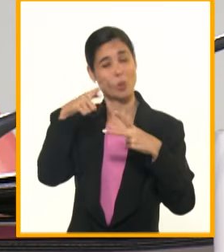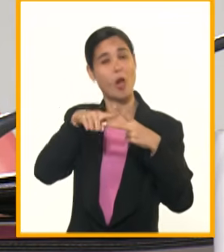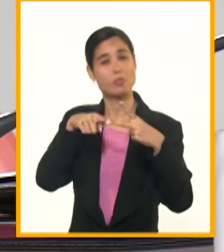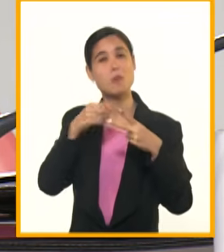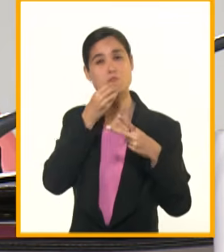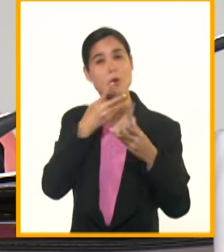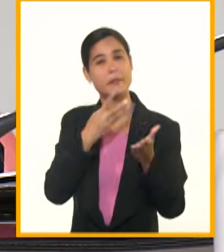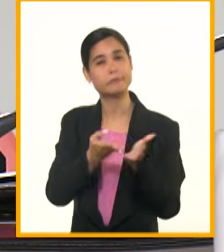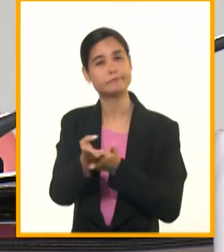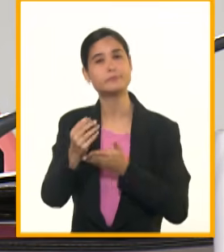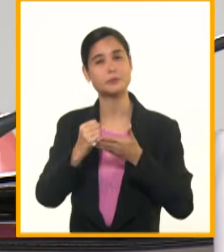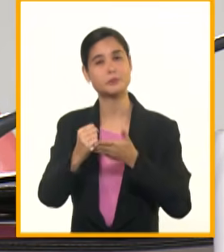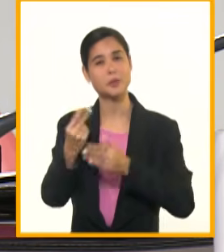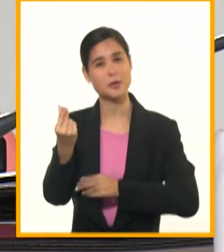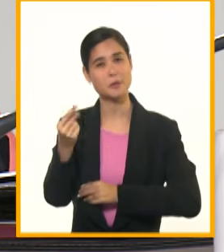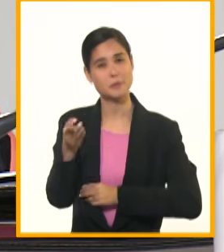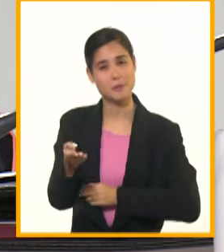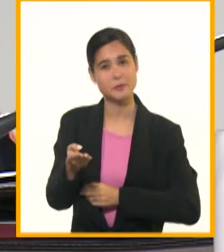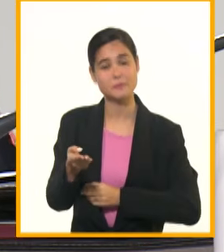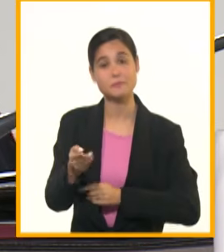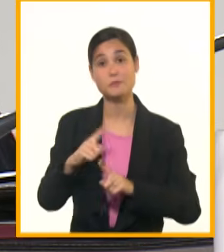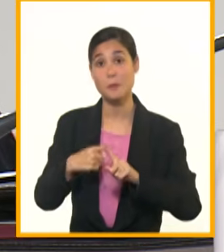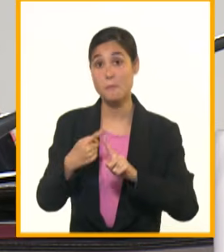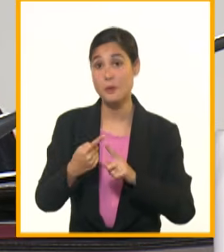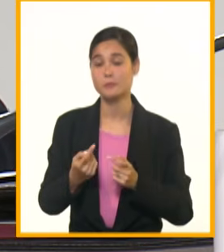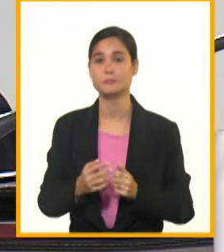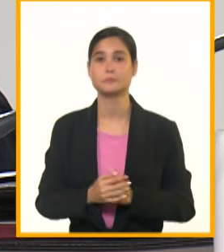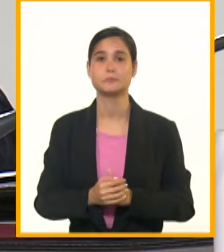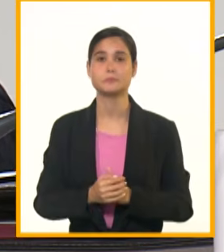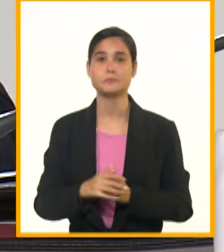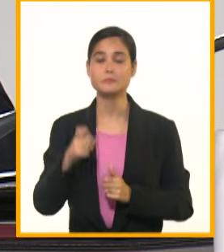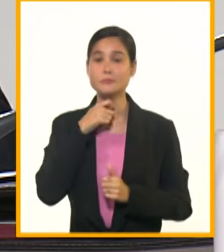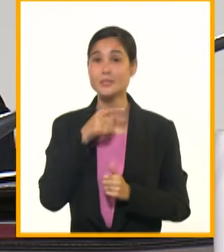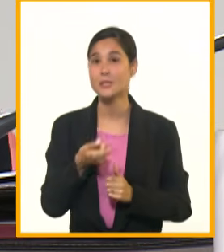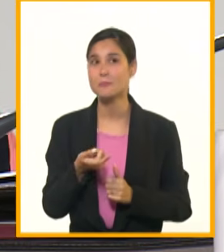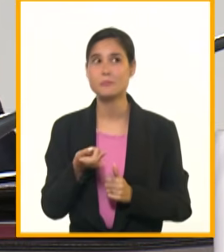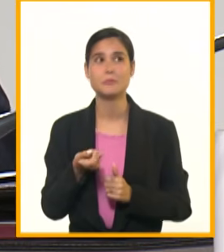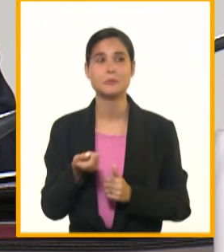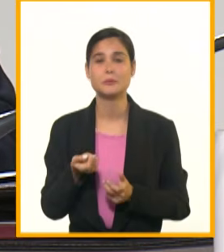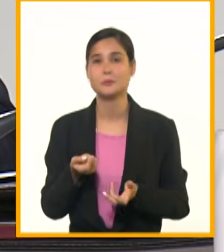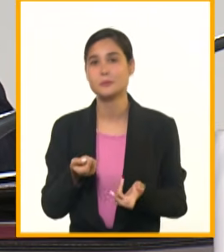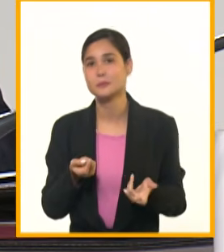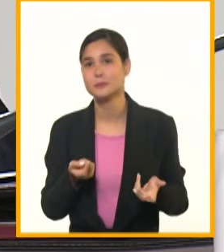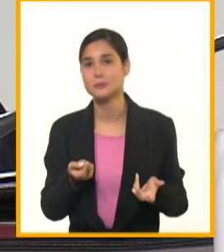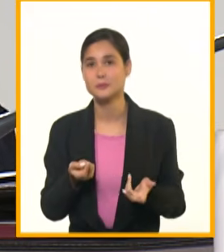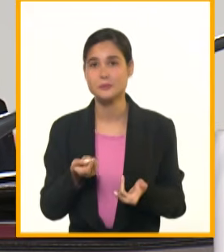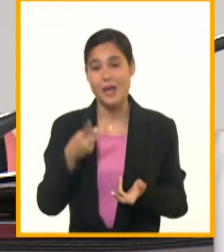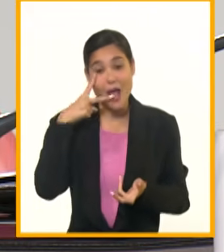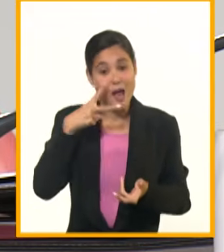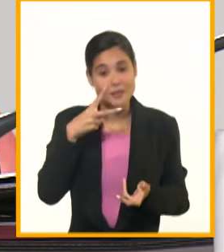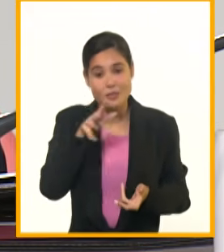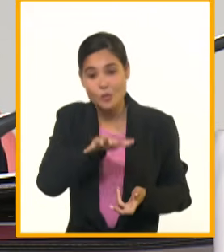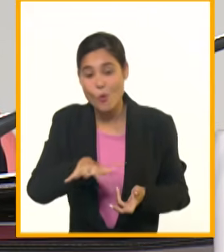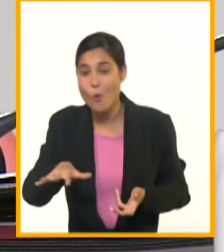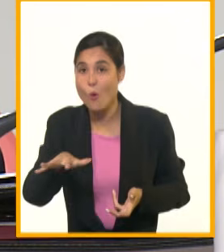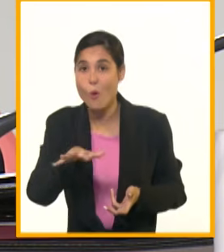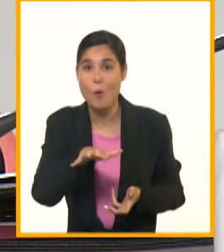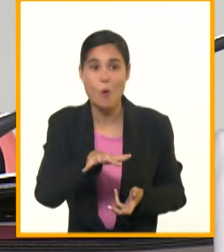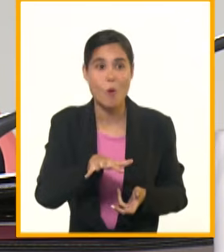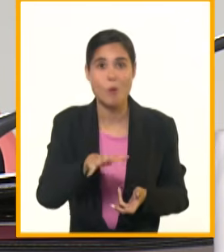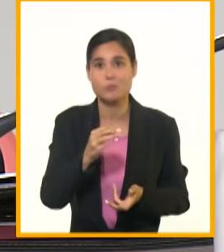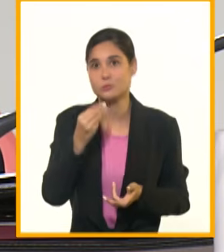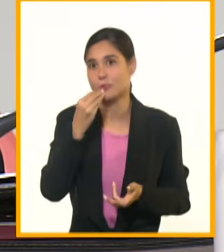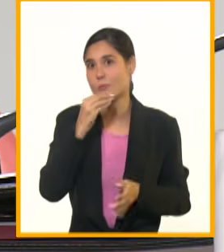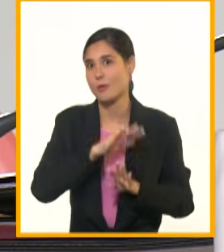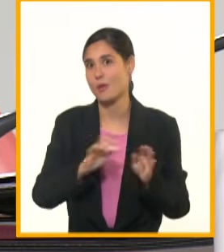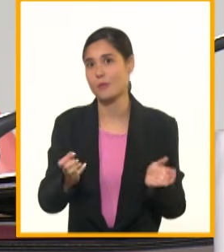de hacerlo. Y sobre todo para también poder atender ese sector social que es clave en el desarrollo